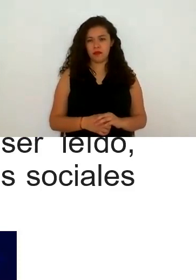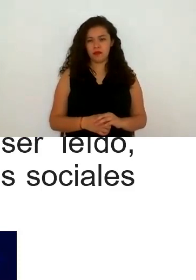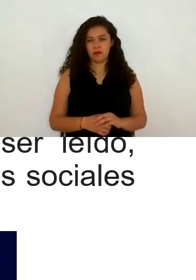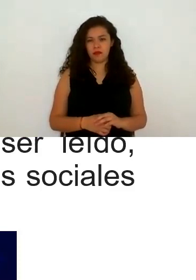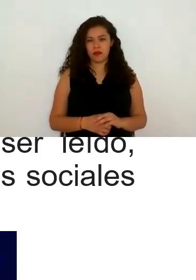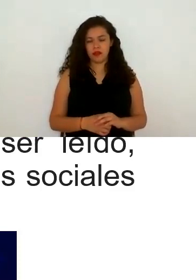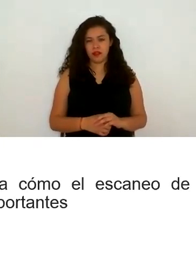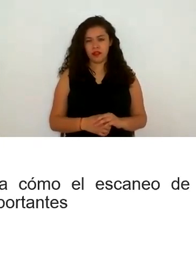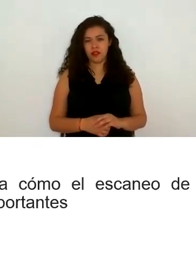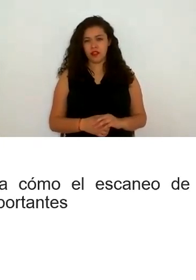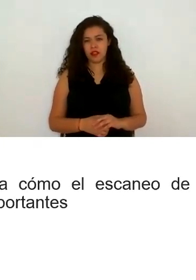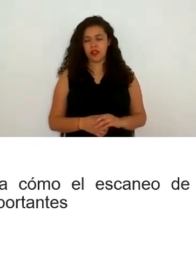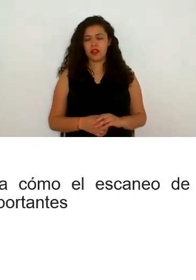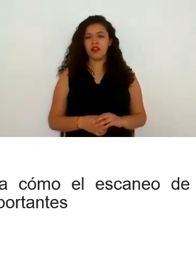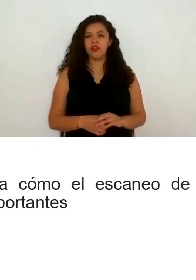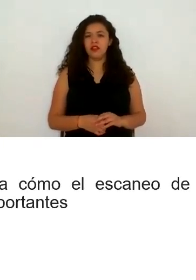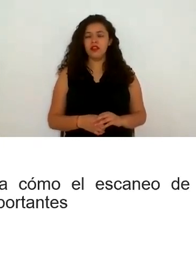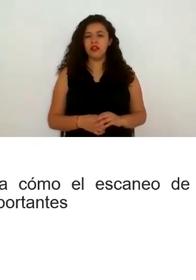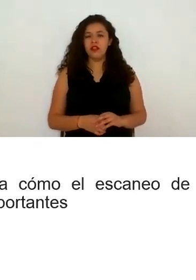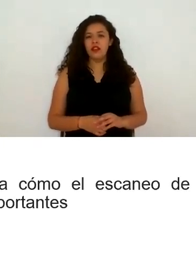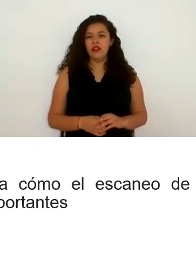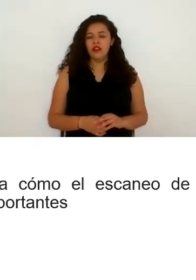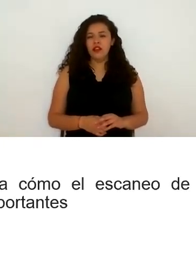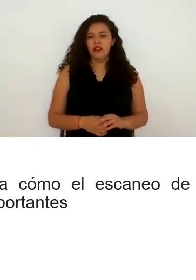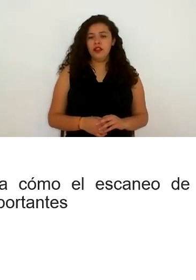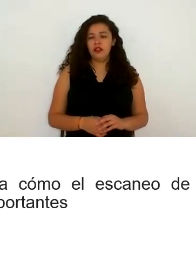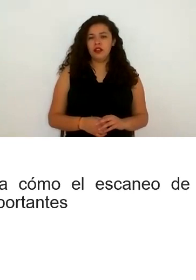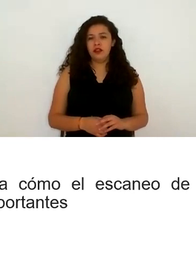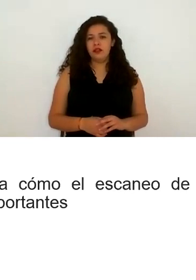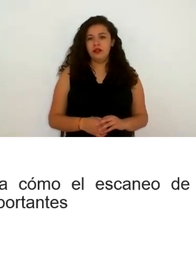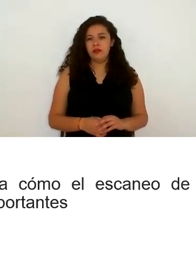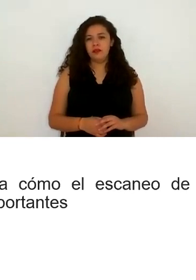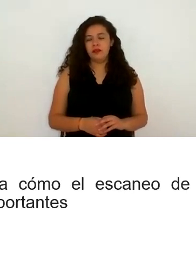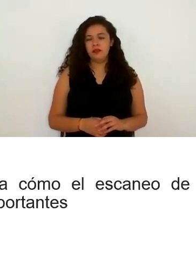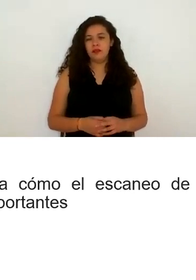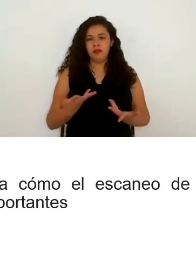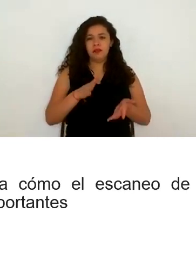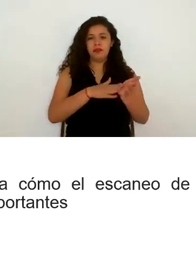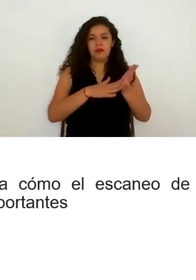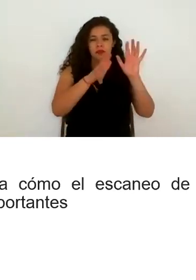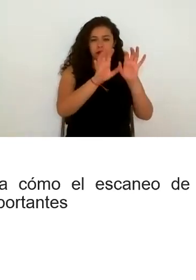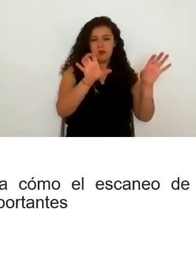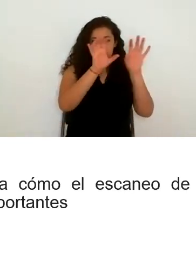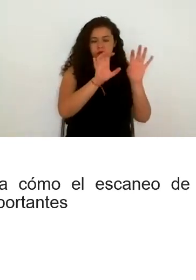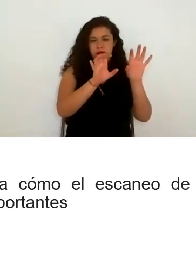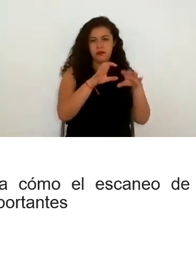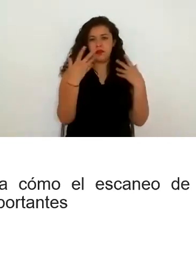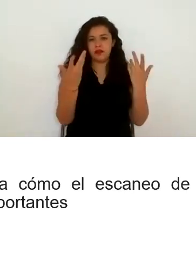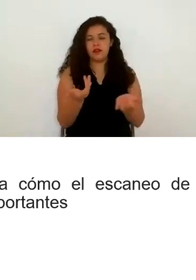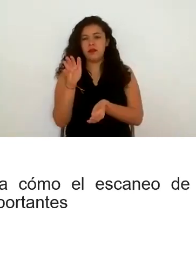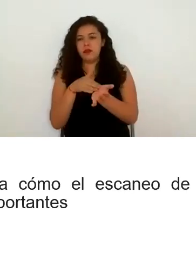Y en ese sentido, a veces se confunde mucho el documento electrónico con el